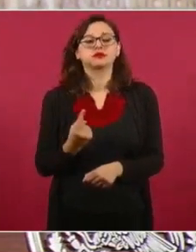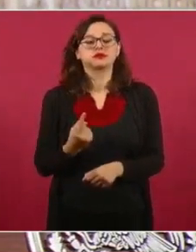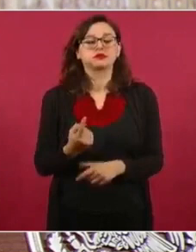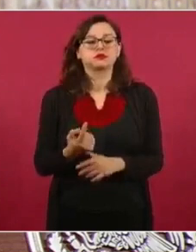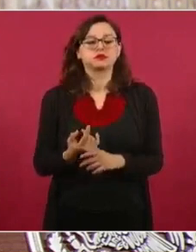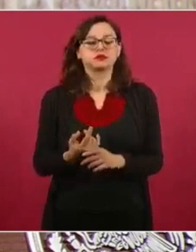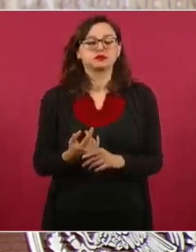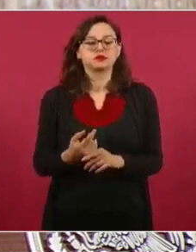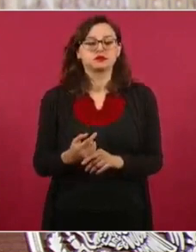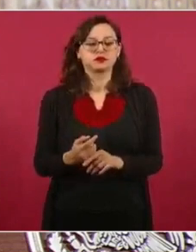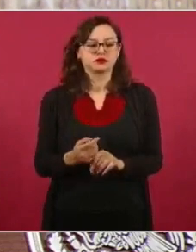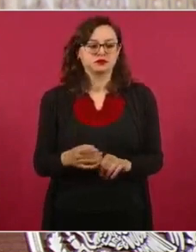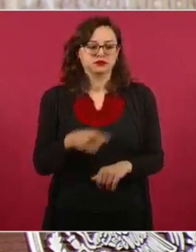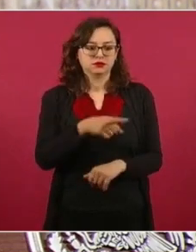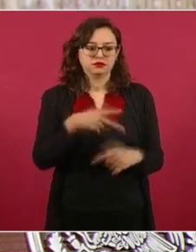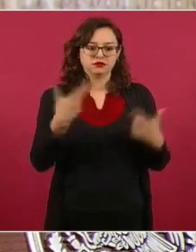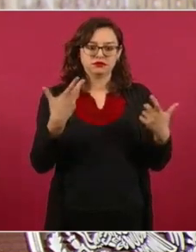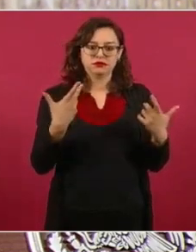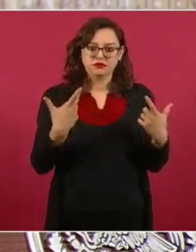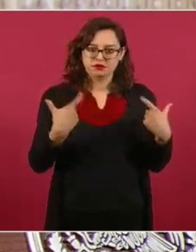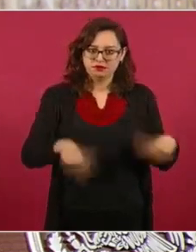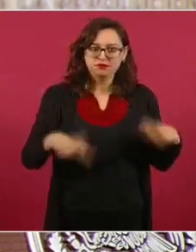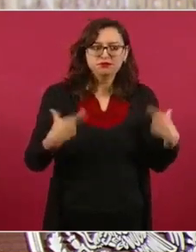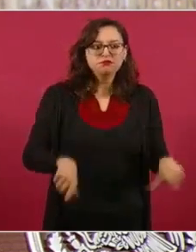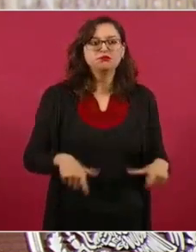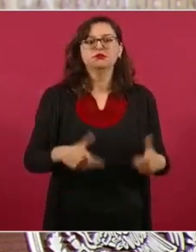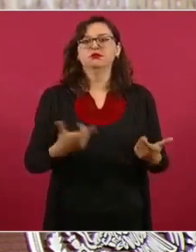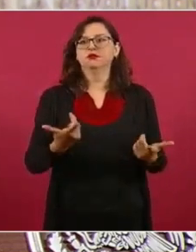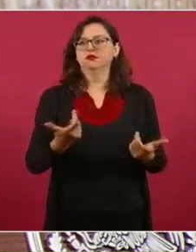tienen muchos medios a su favor.